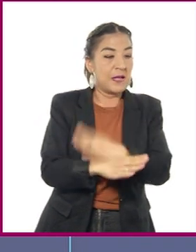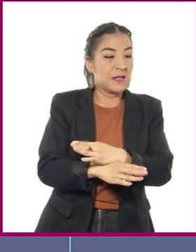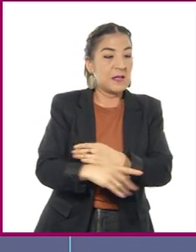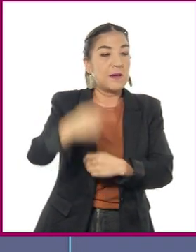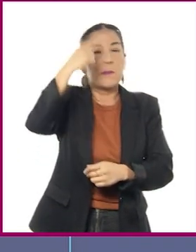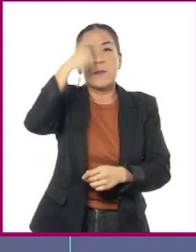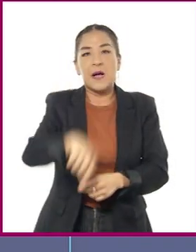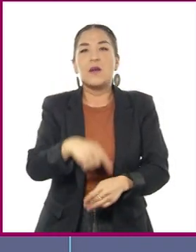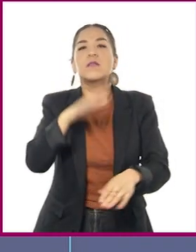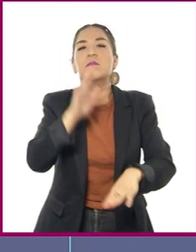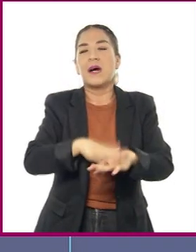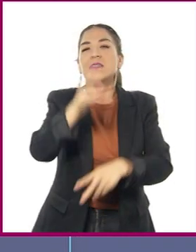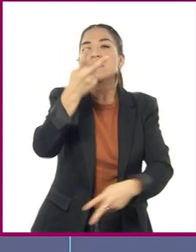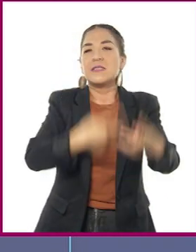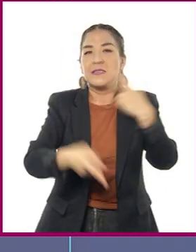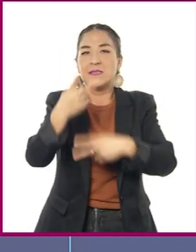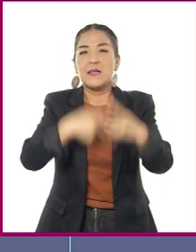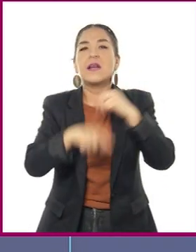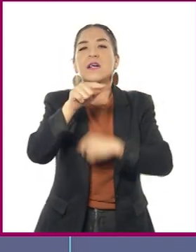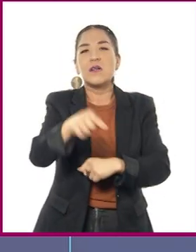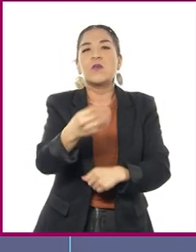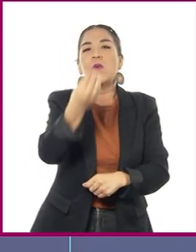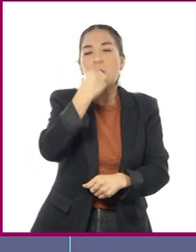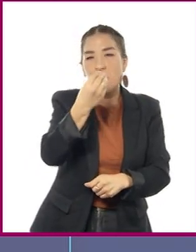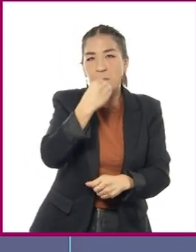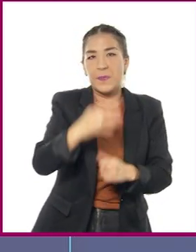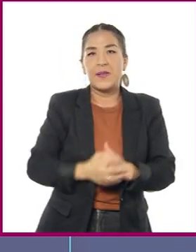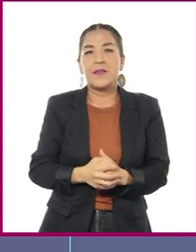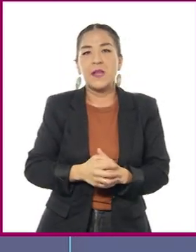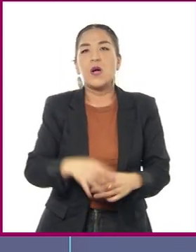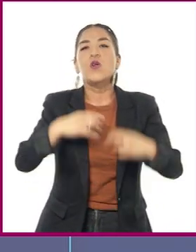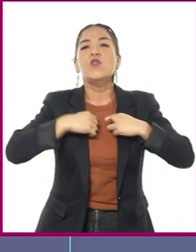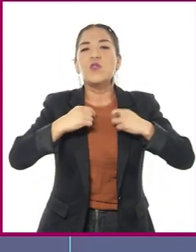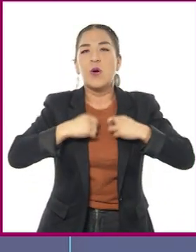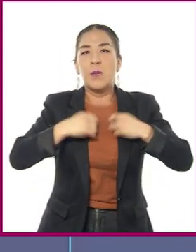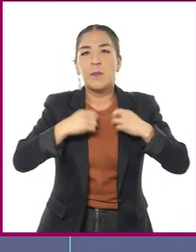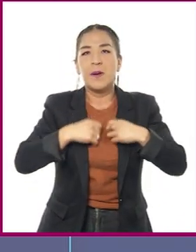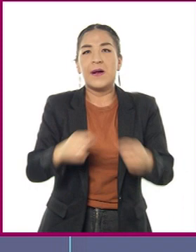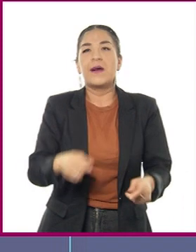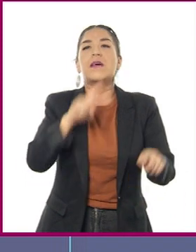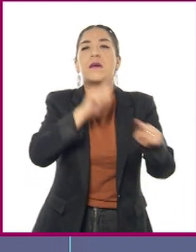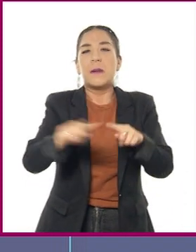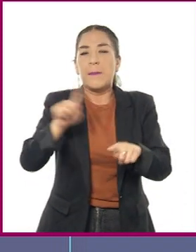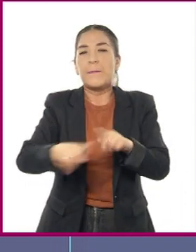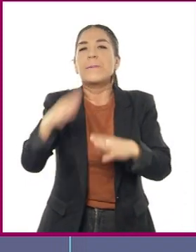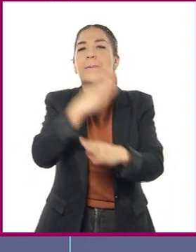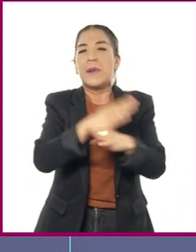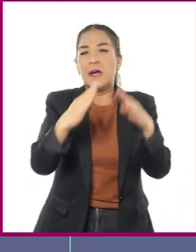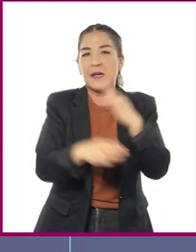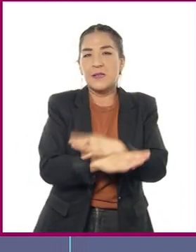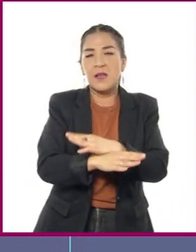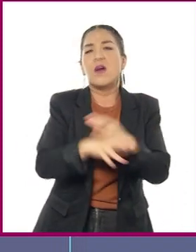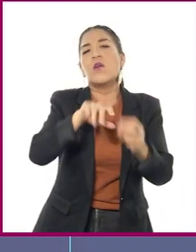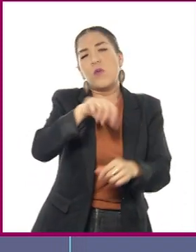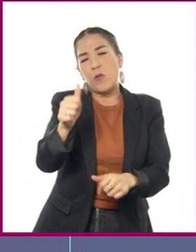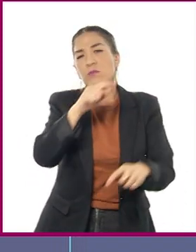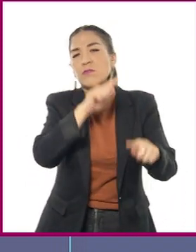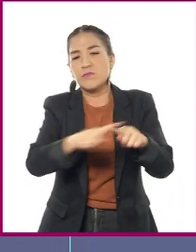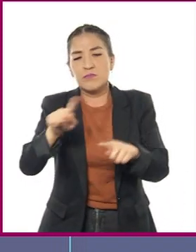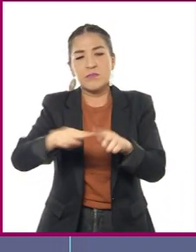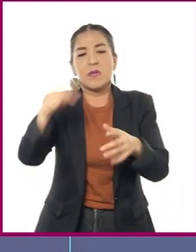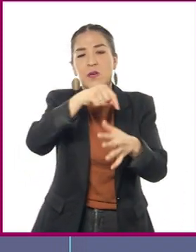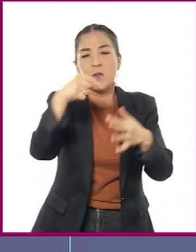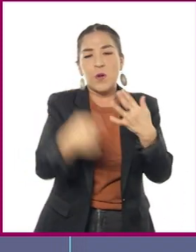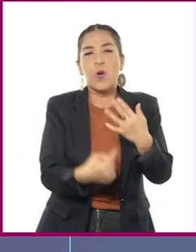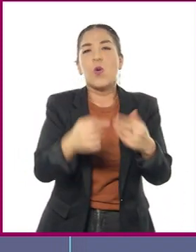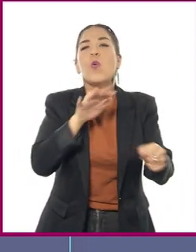obtener bienes de consumo, como alimentos, ropa, electrodomésticos, entre otros, y bienes